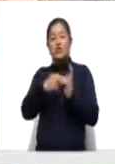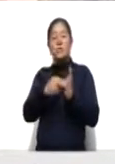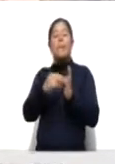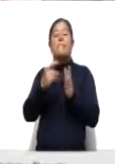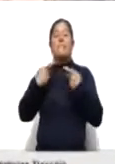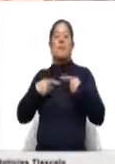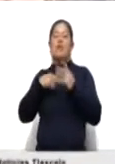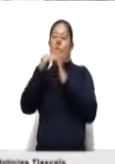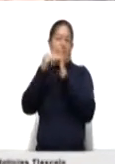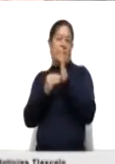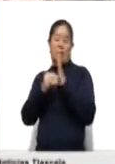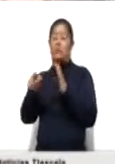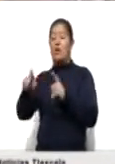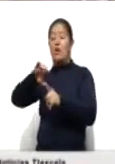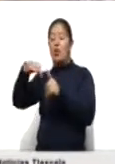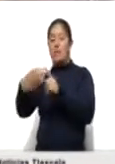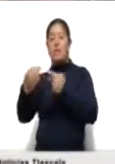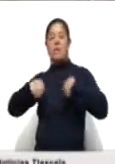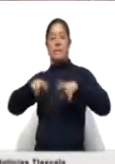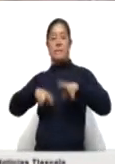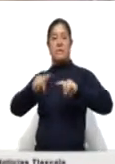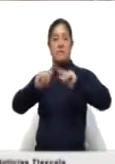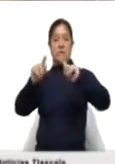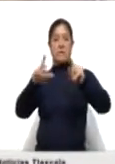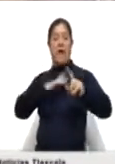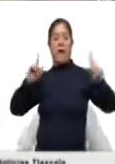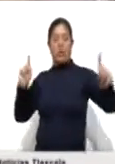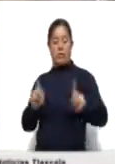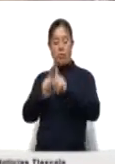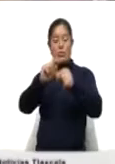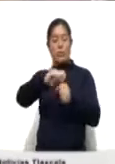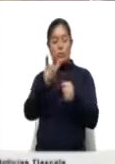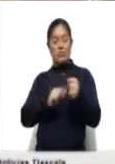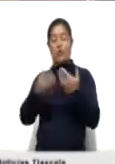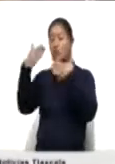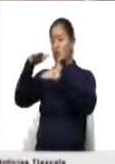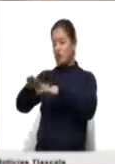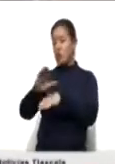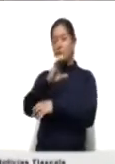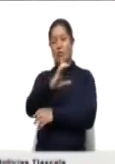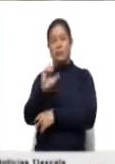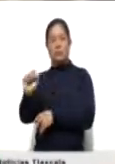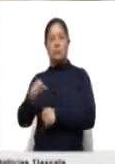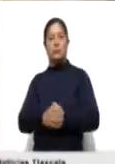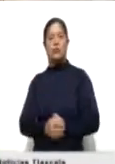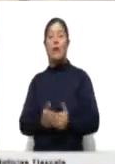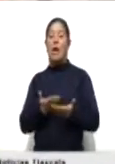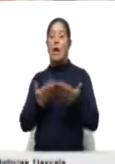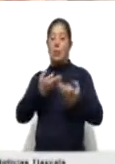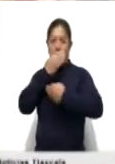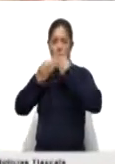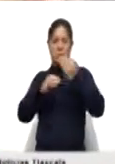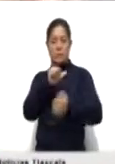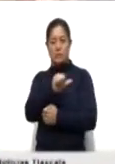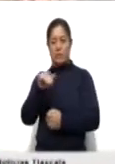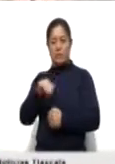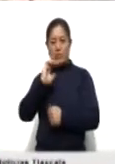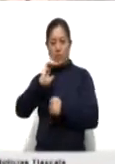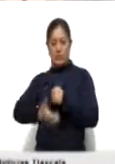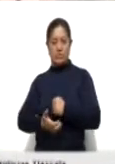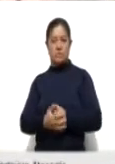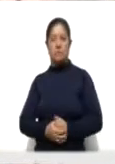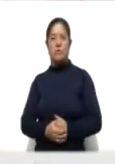Miguel Analco representará a Tlaxcala en un encuentro nacional sobre Contraloría Social. Ann Morales, ahora